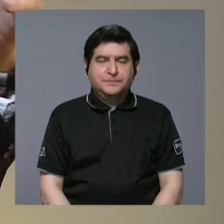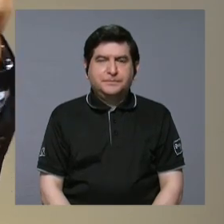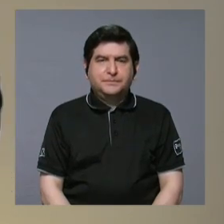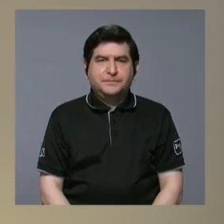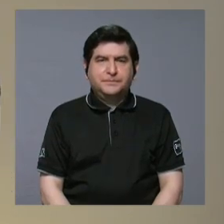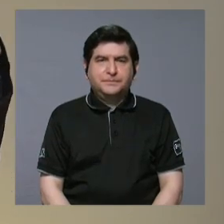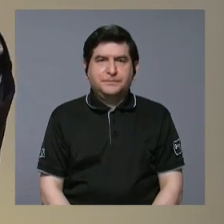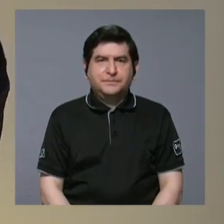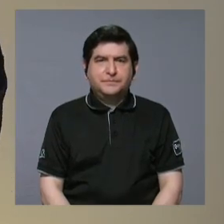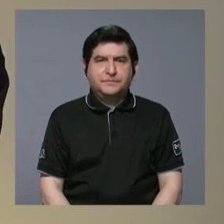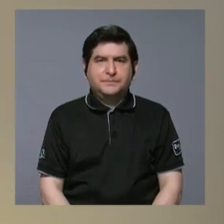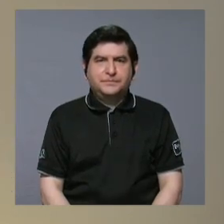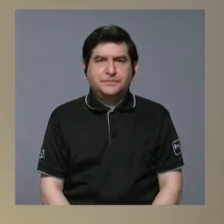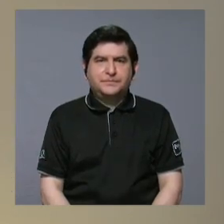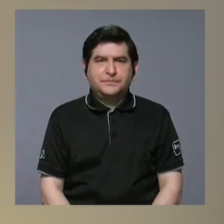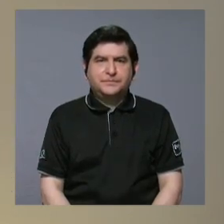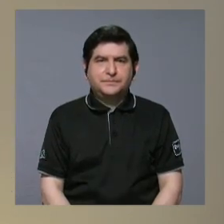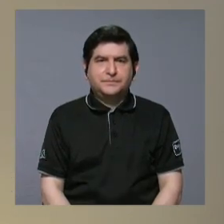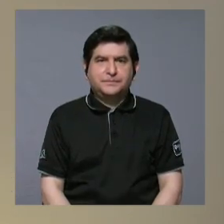pensemos en una